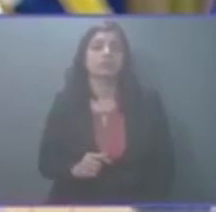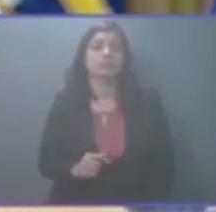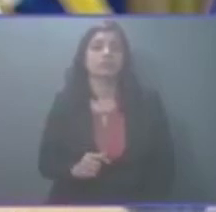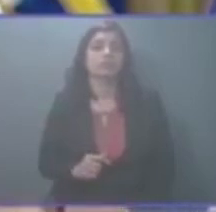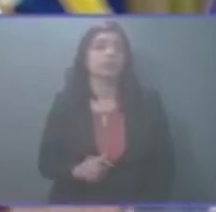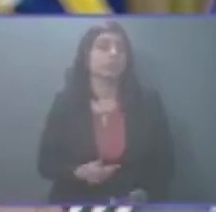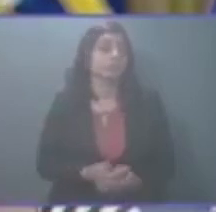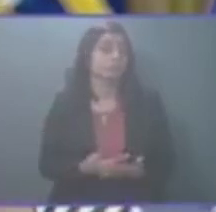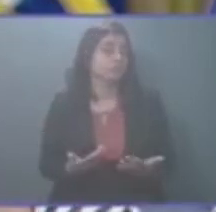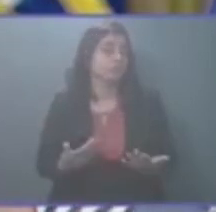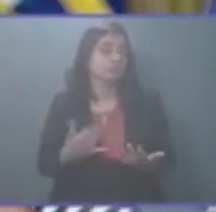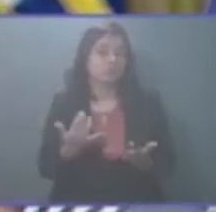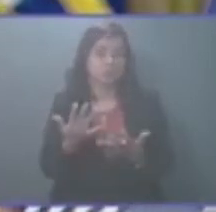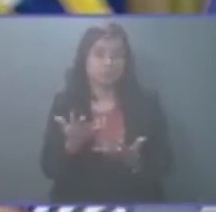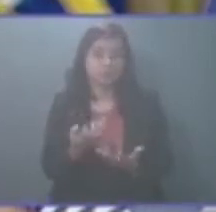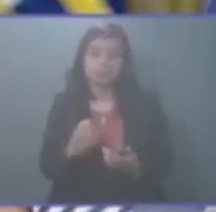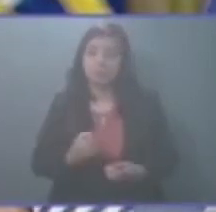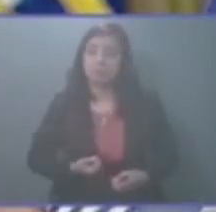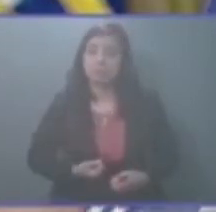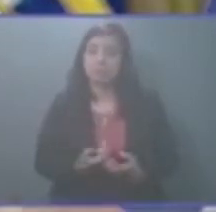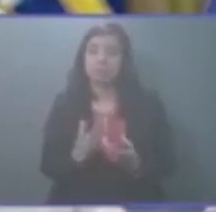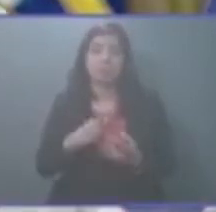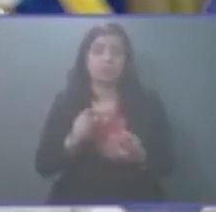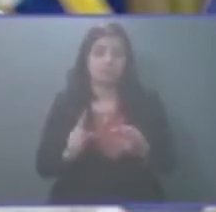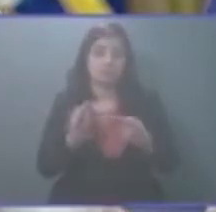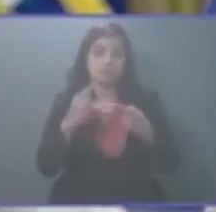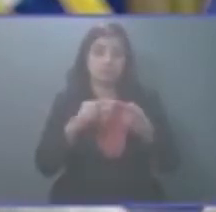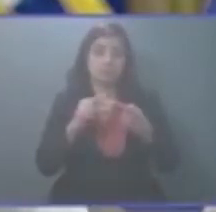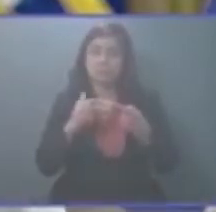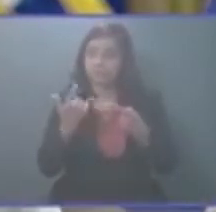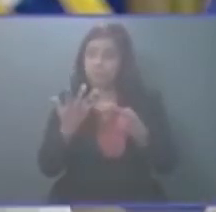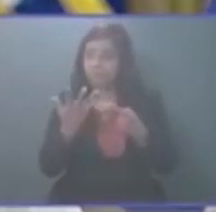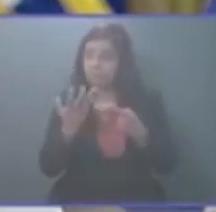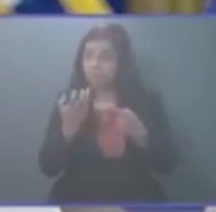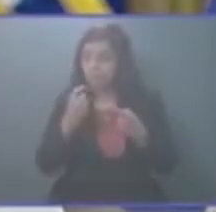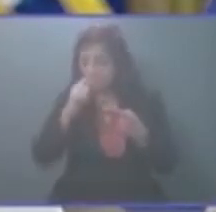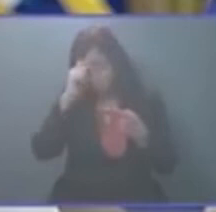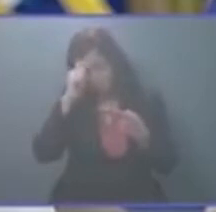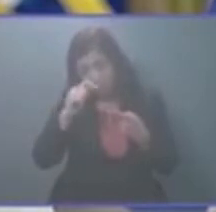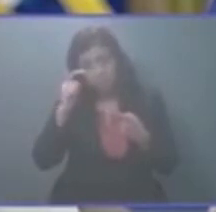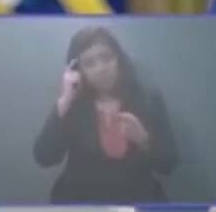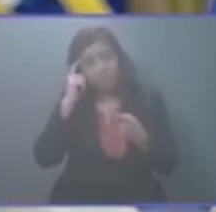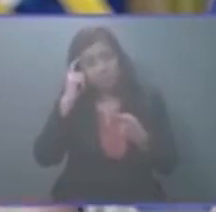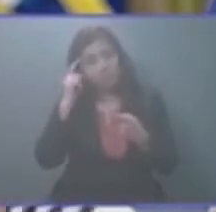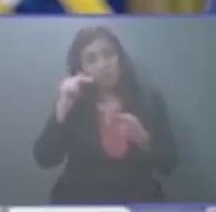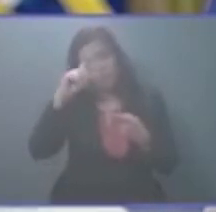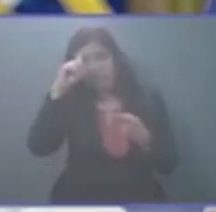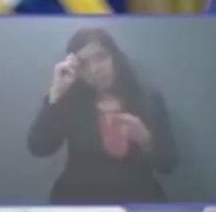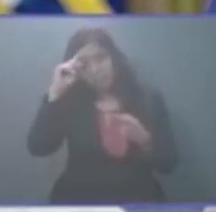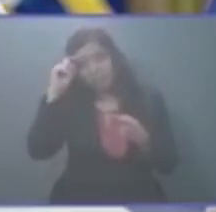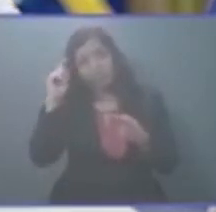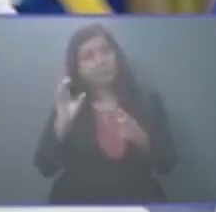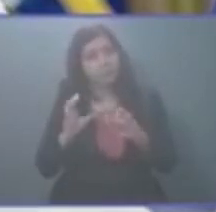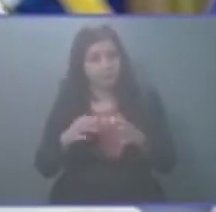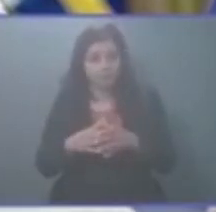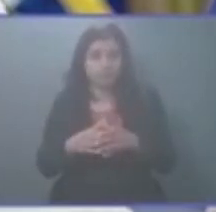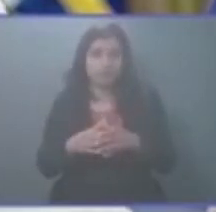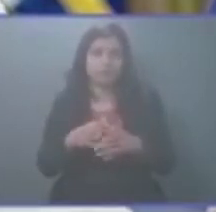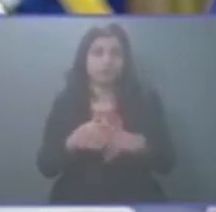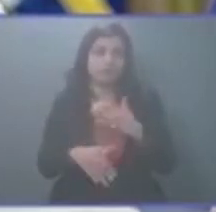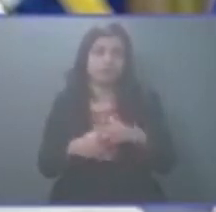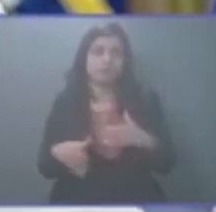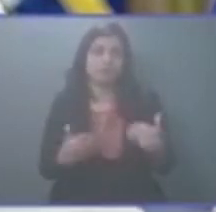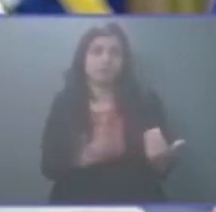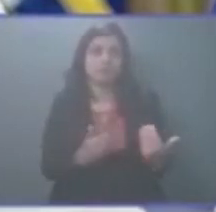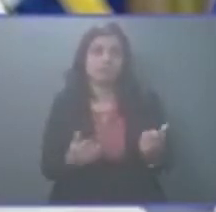quiero en primer lugar reconocer el trabajo que ha realizado la comisión organizadora